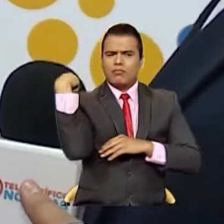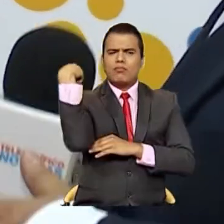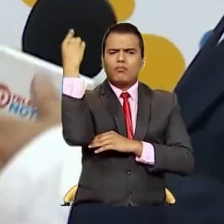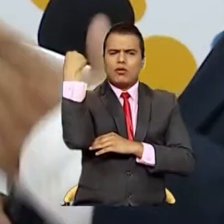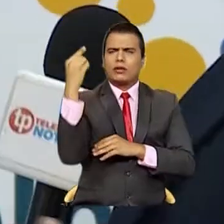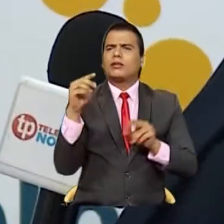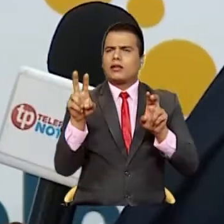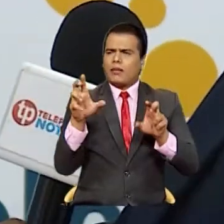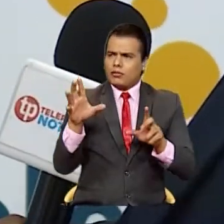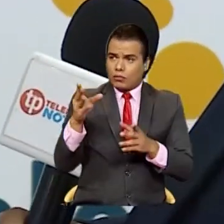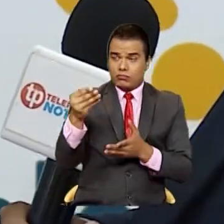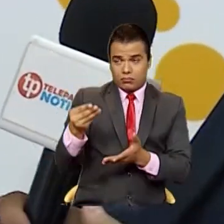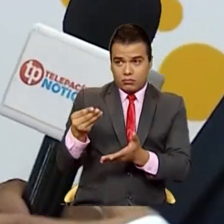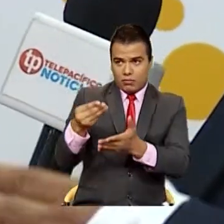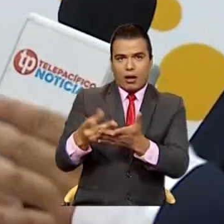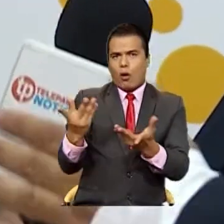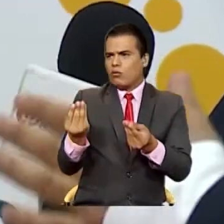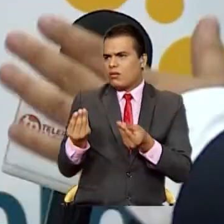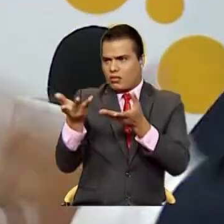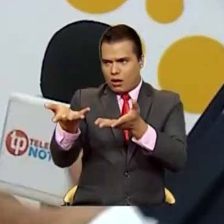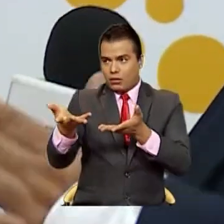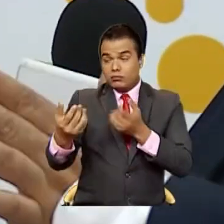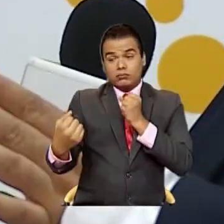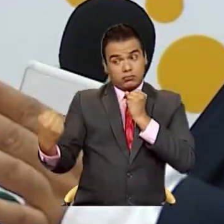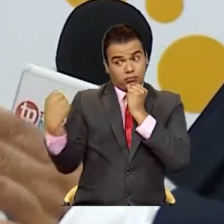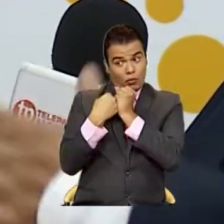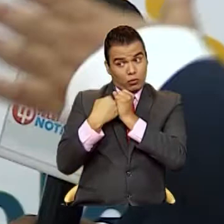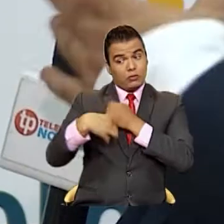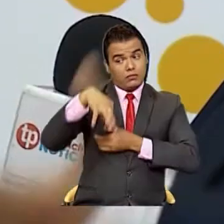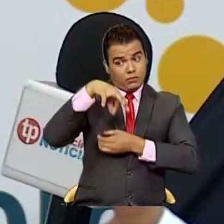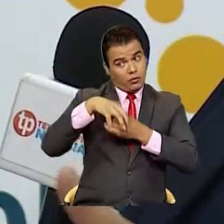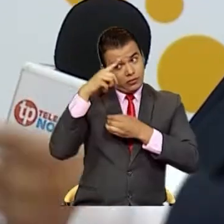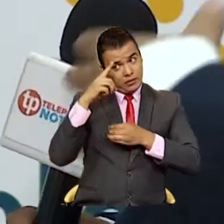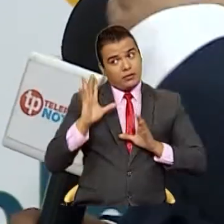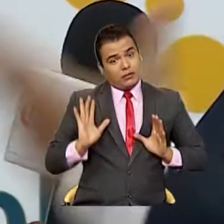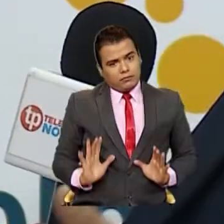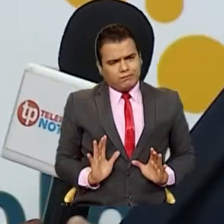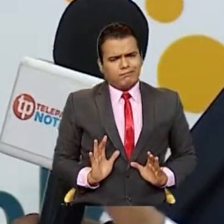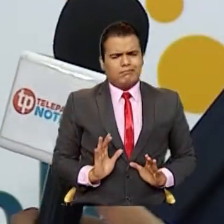la gente, pasan las elecciones, la gente, muchos